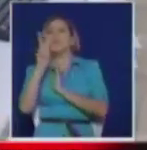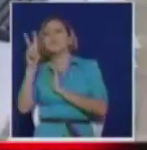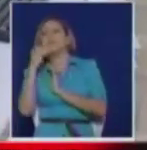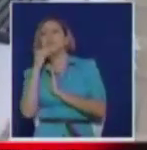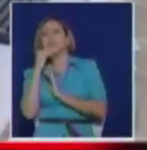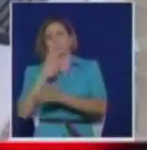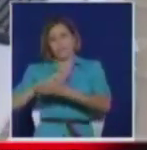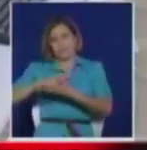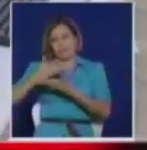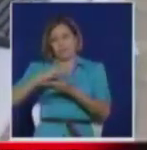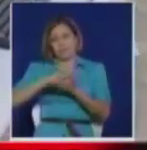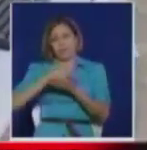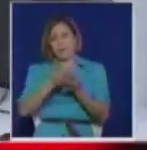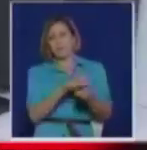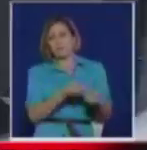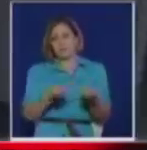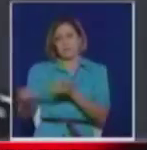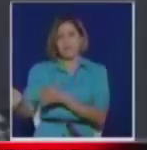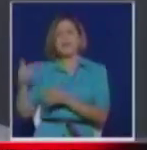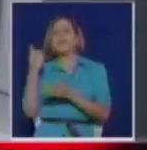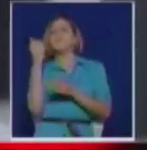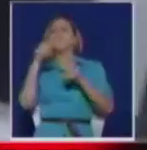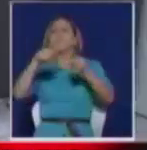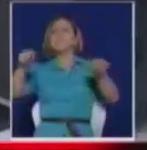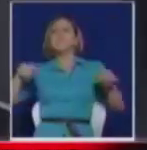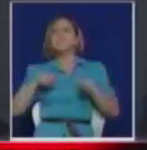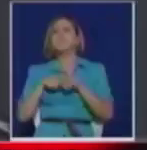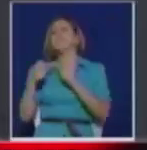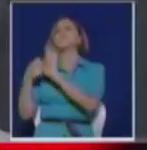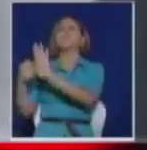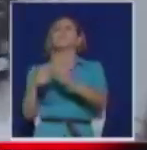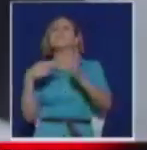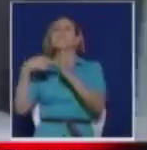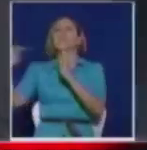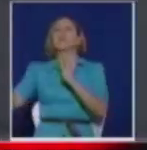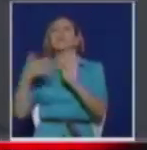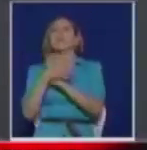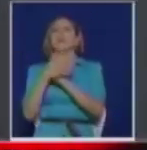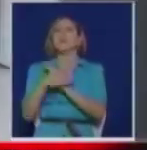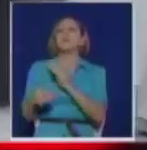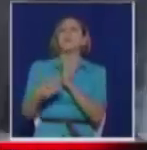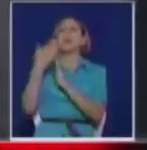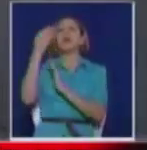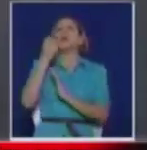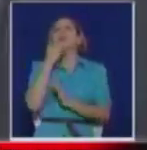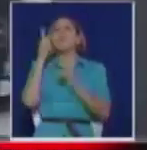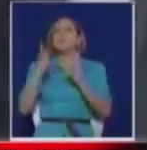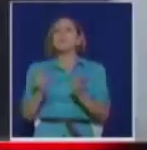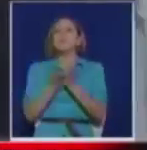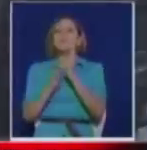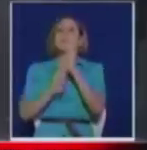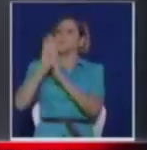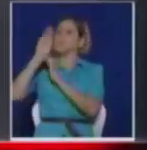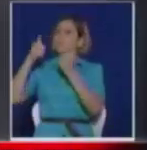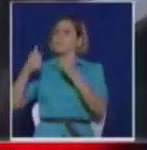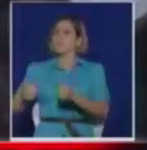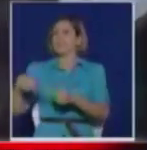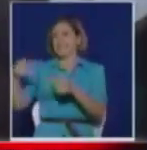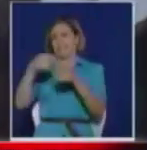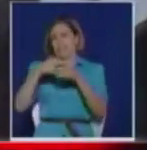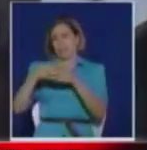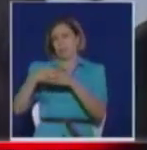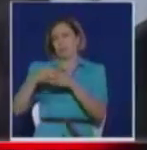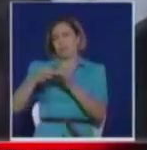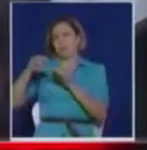digitales se entregarán en cada uno de los municipios del departamento. Con este proyecto se busca mejorar el nivel académico de los estudiantes de esta región